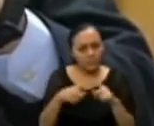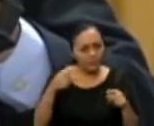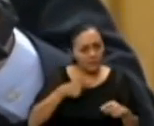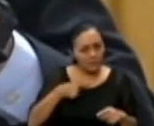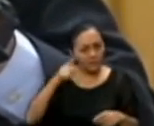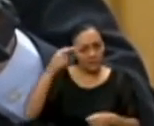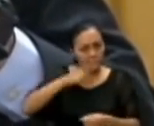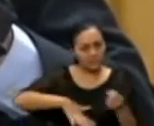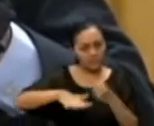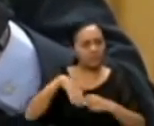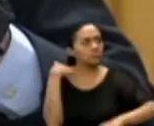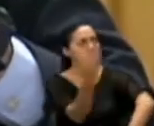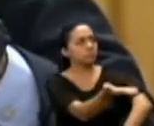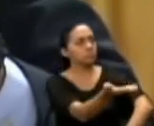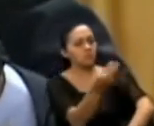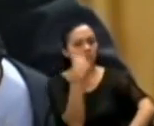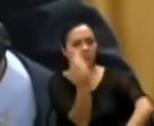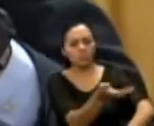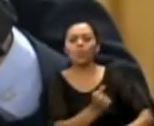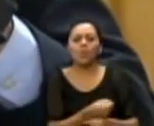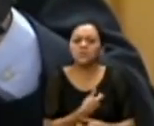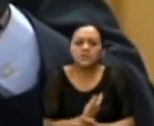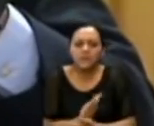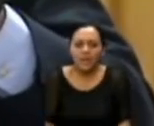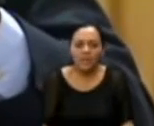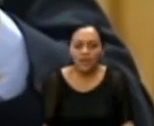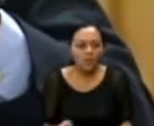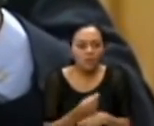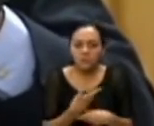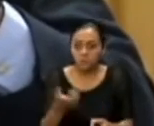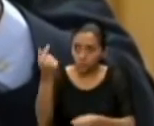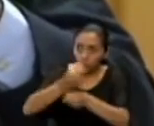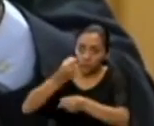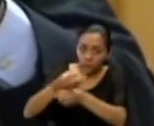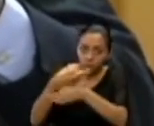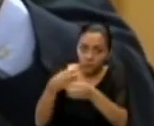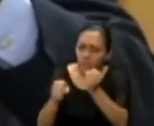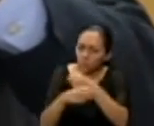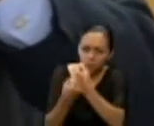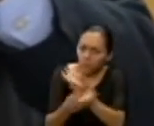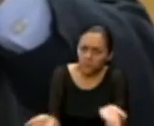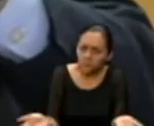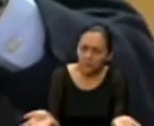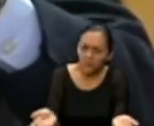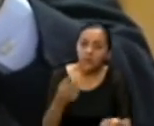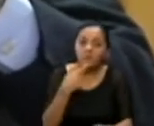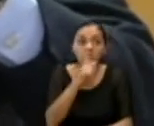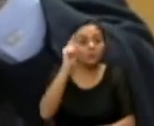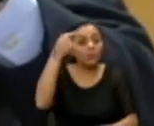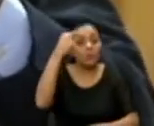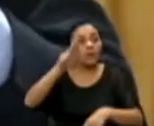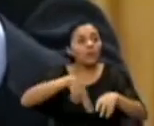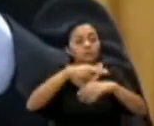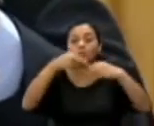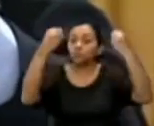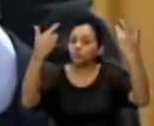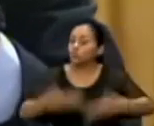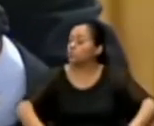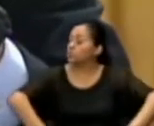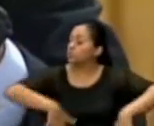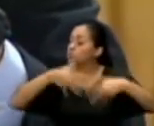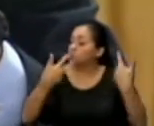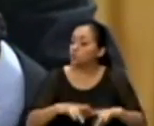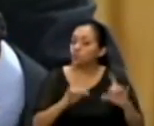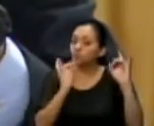estado central no asignada para optimizar sus recursos etcétera algunos no dicen suertudos que hemos gozado de altos precios el petróleo alto